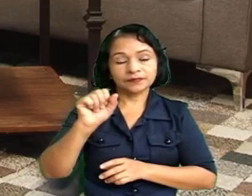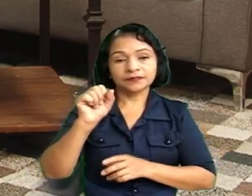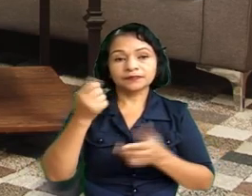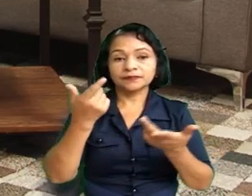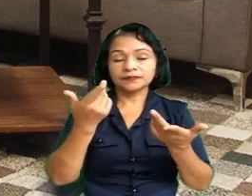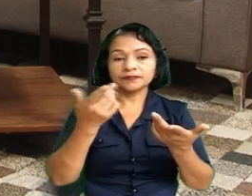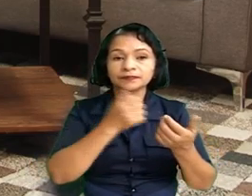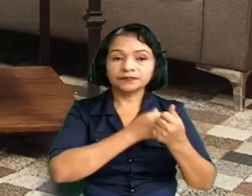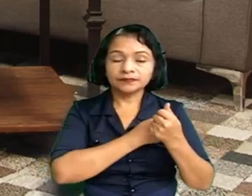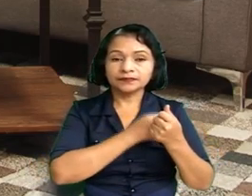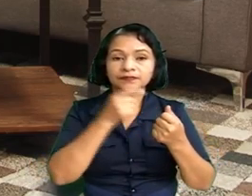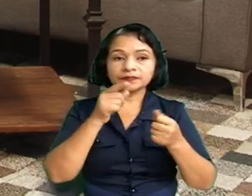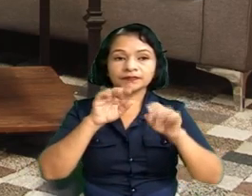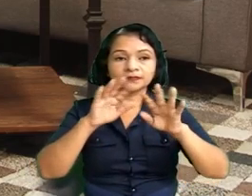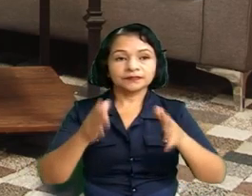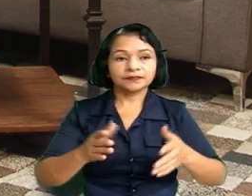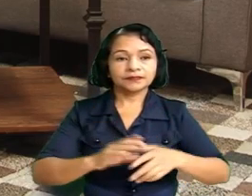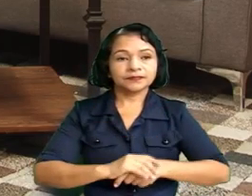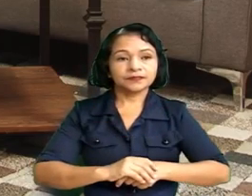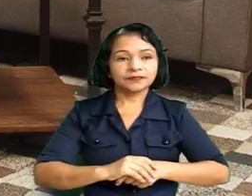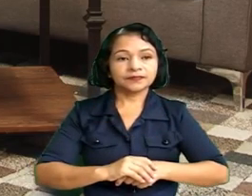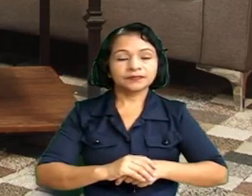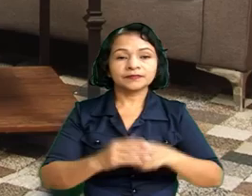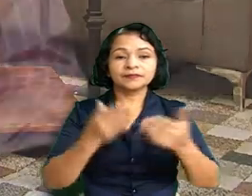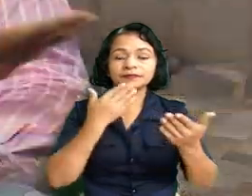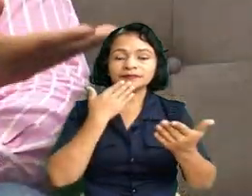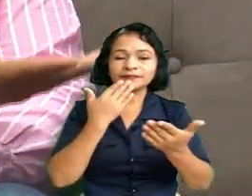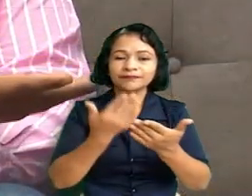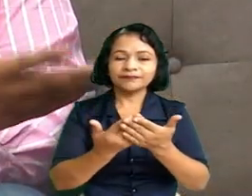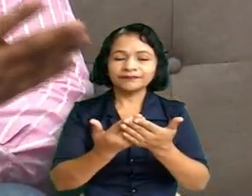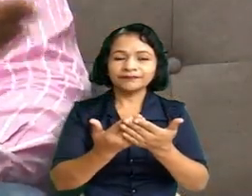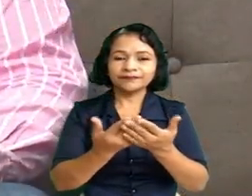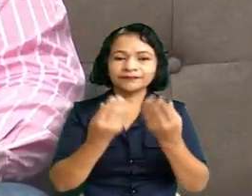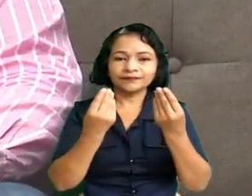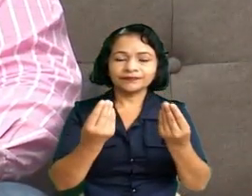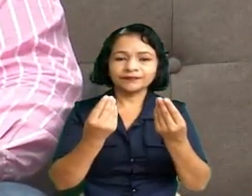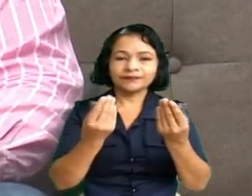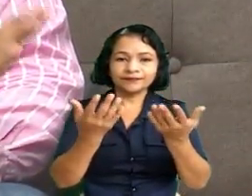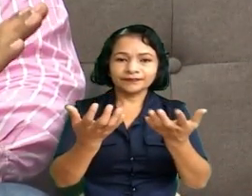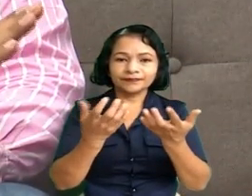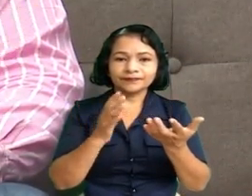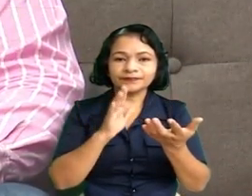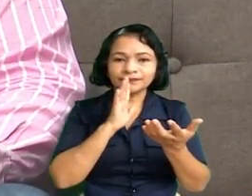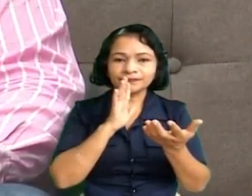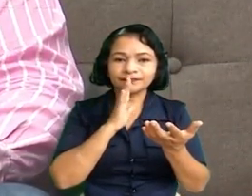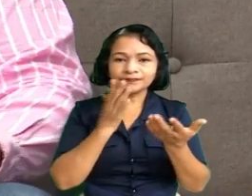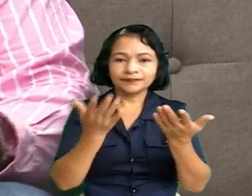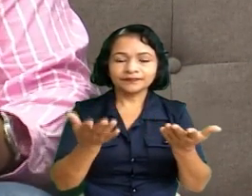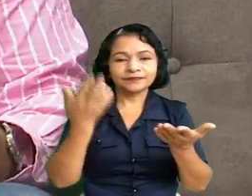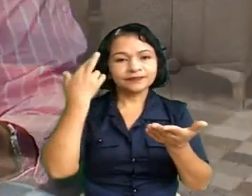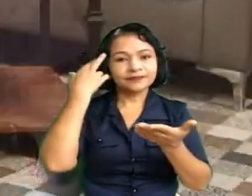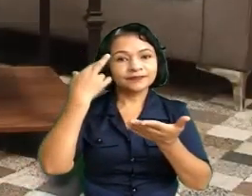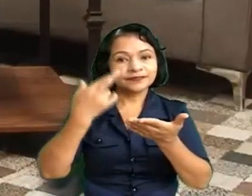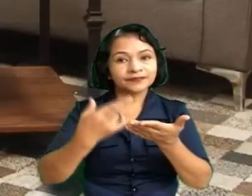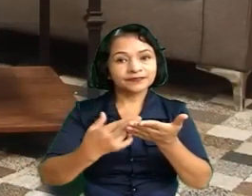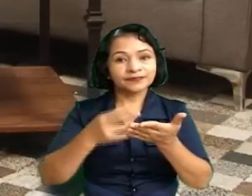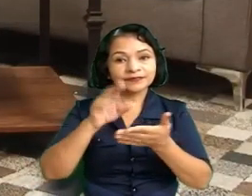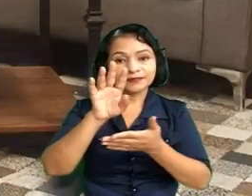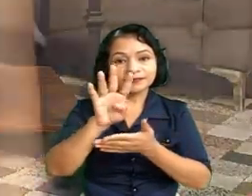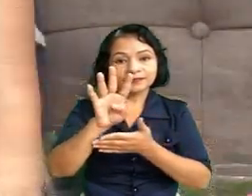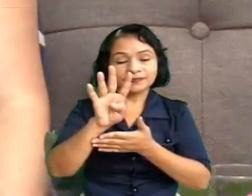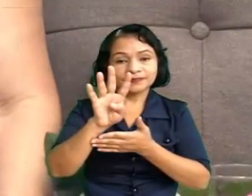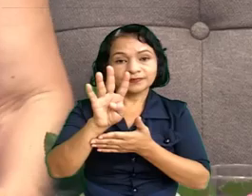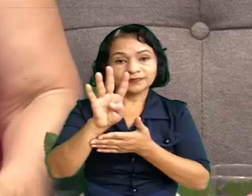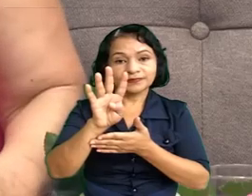amamos. Así es, exacto. Bueno, diputada, de mi parte no tengo más preguntas, no sé si usted quisiera compartir algo con nuestra audiencia. Bueno, yo quisiera recordar, ¿verdad?, que el 4 de